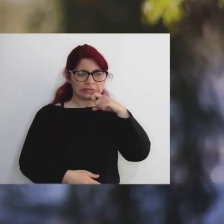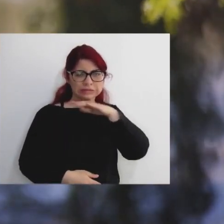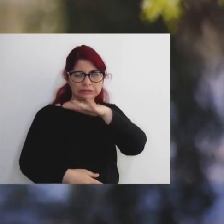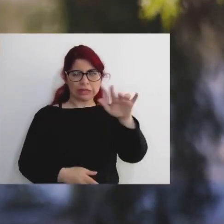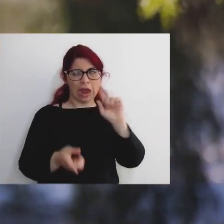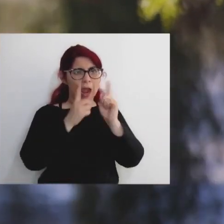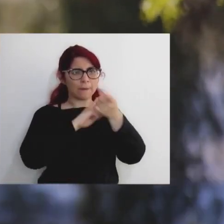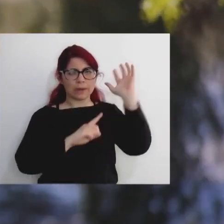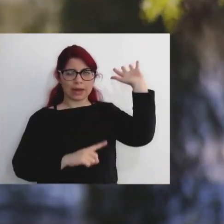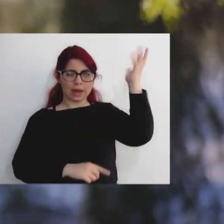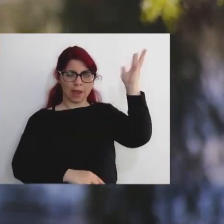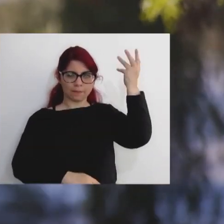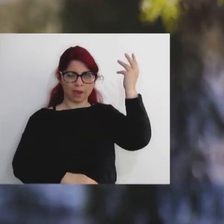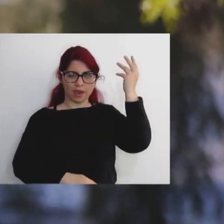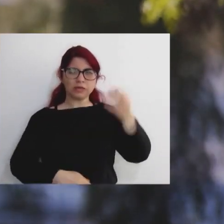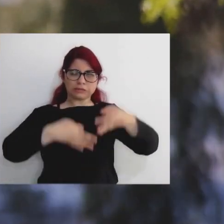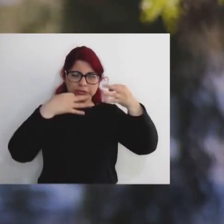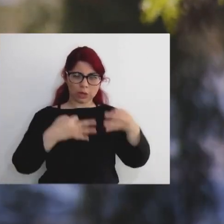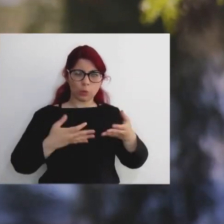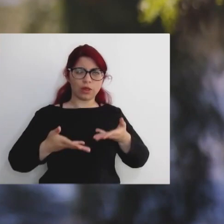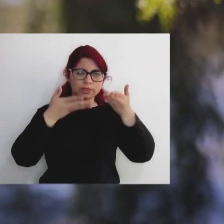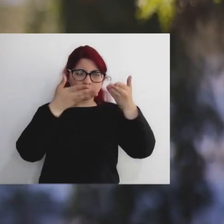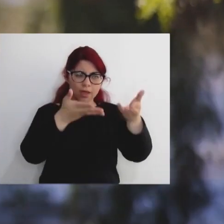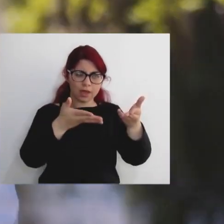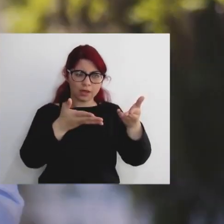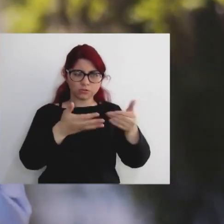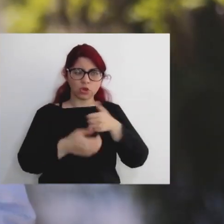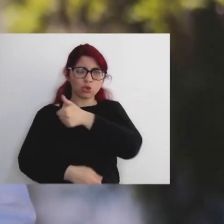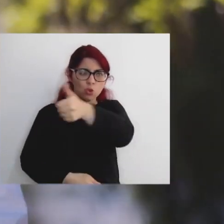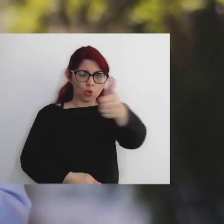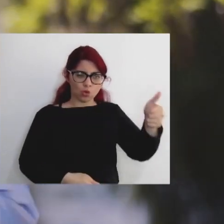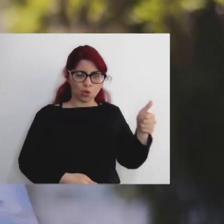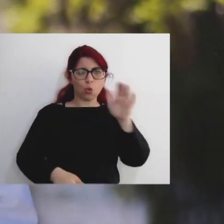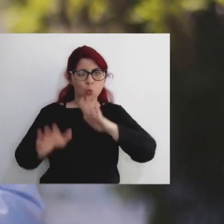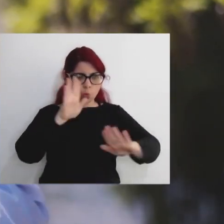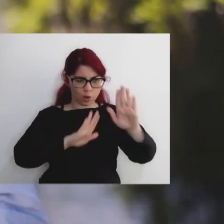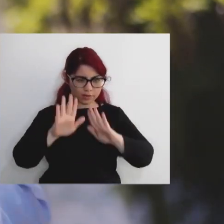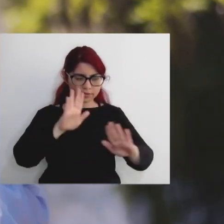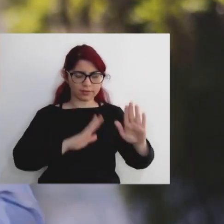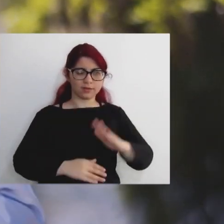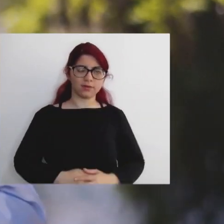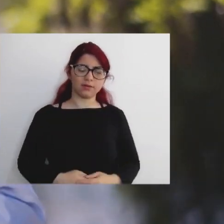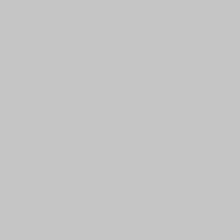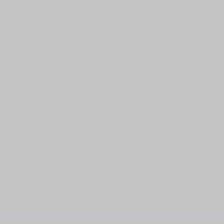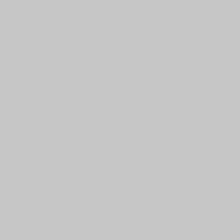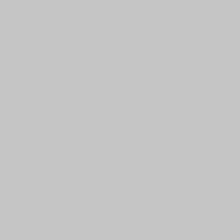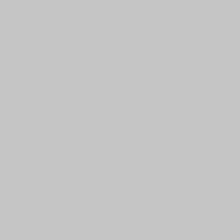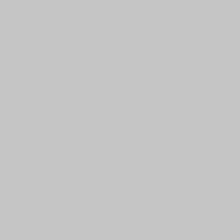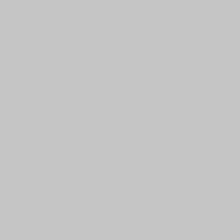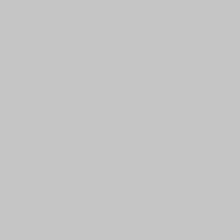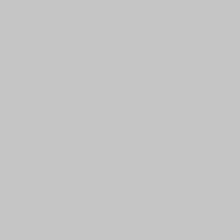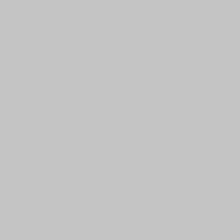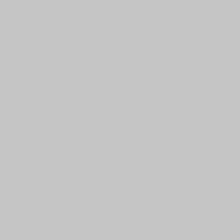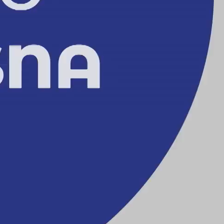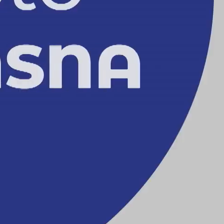cambio climático. Debemos defenderla, debemos cuidarla y garantizar su acceso para todos nosotros.